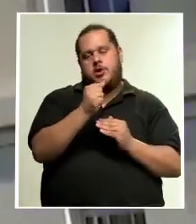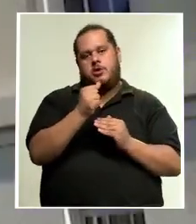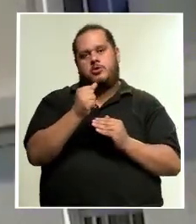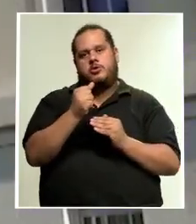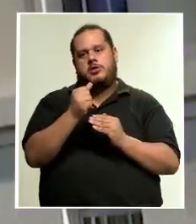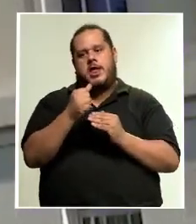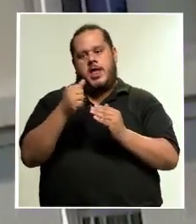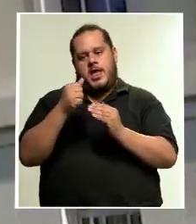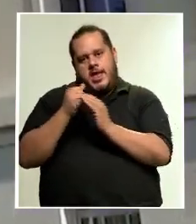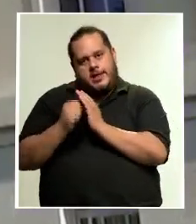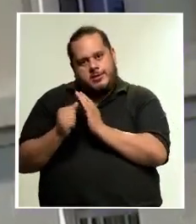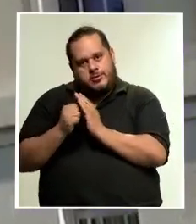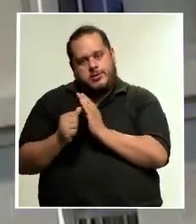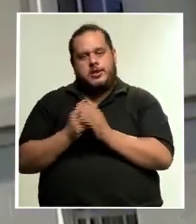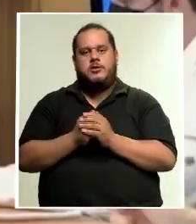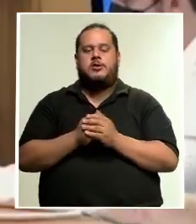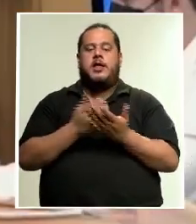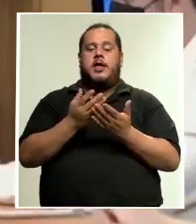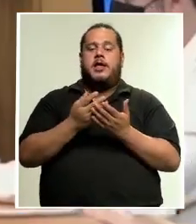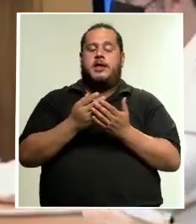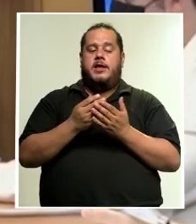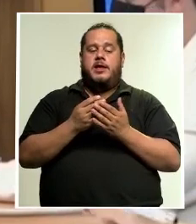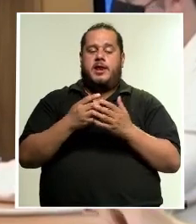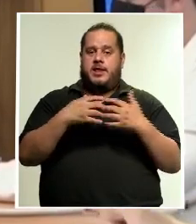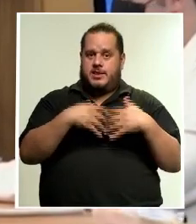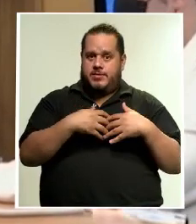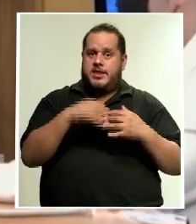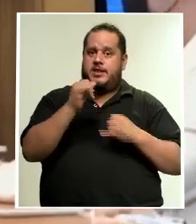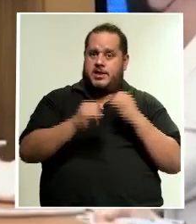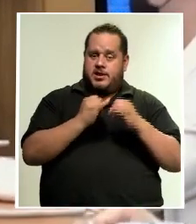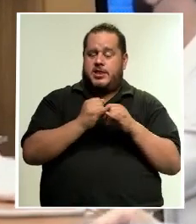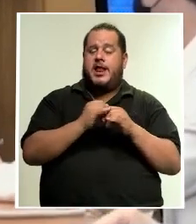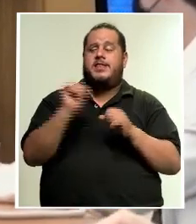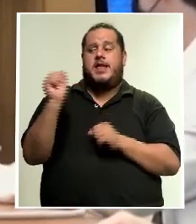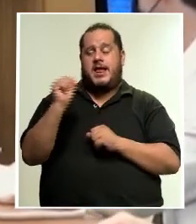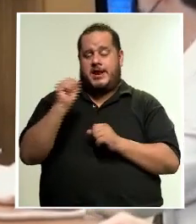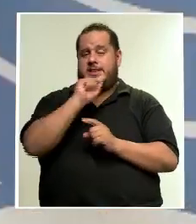almacenes. Los actores internacionales alertan de la situación.